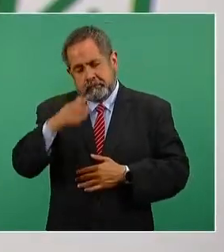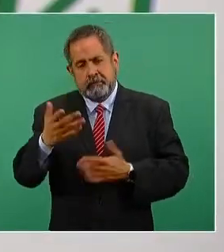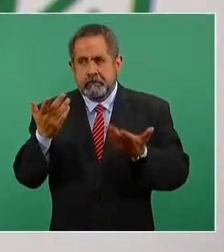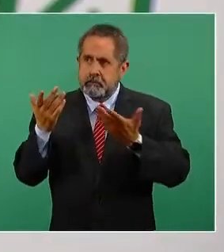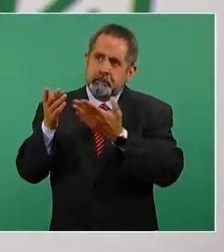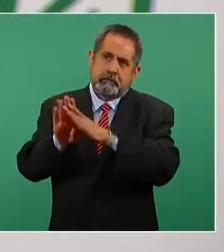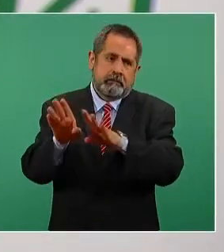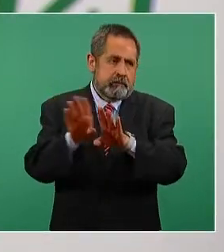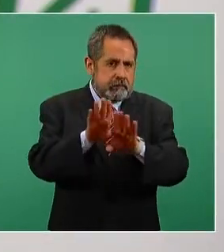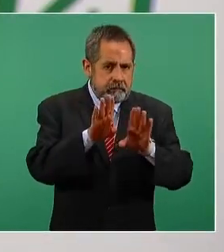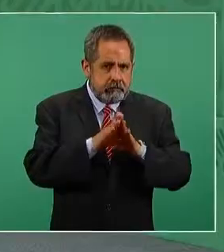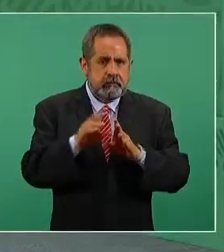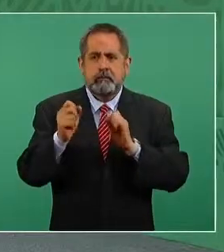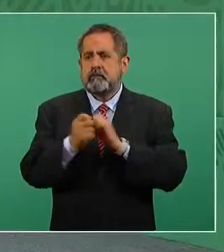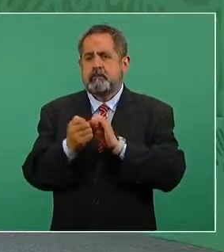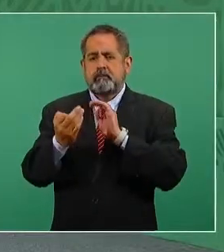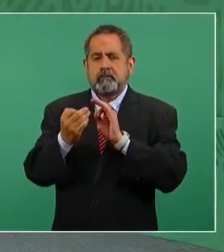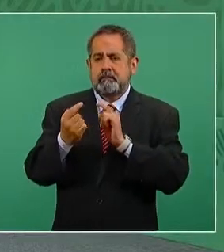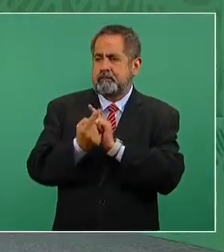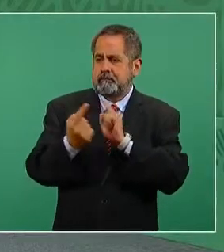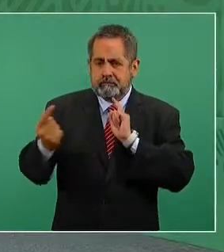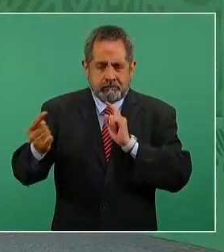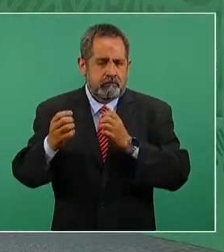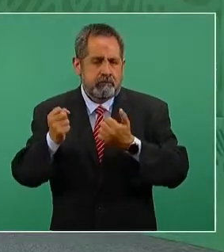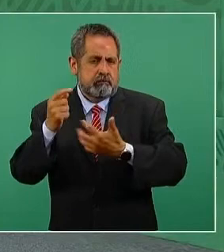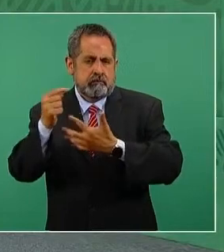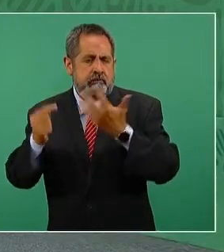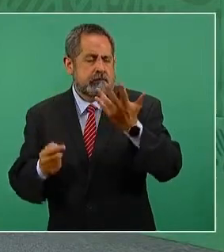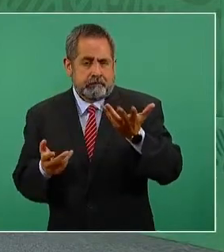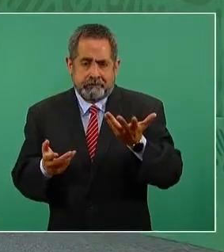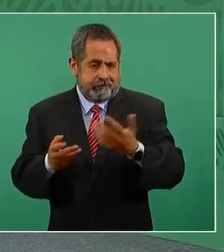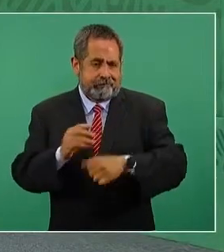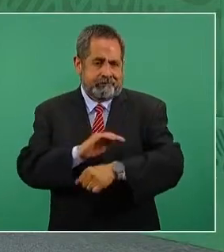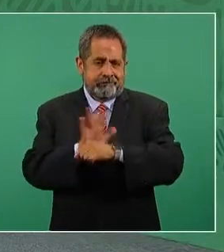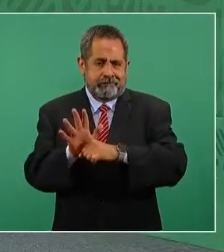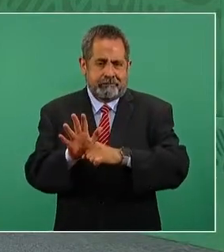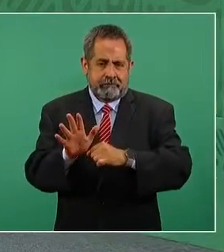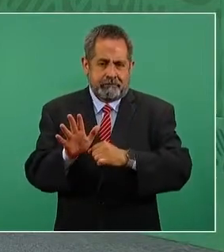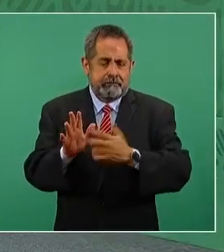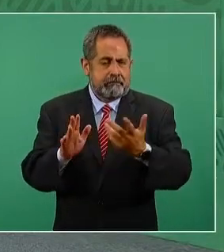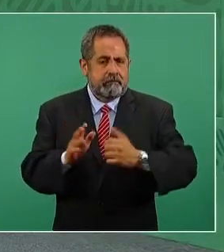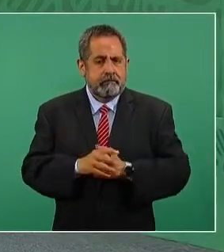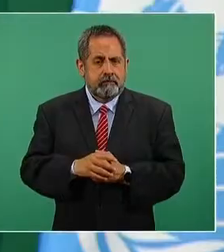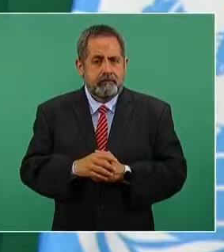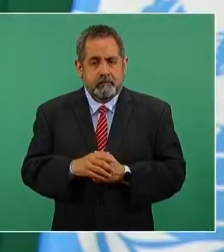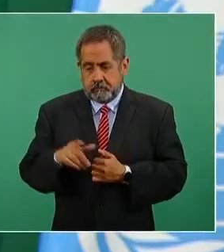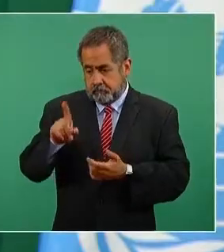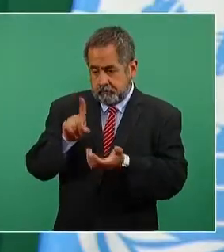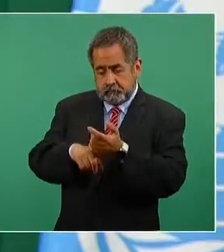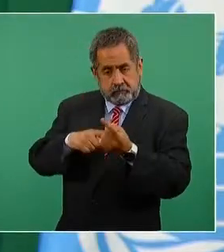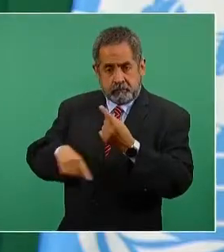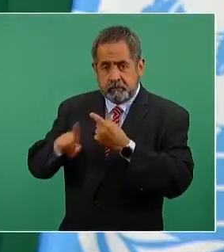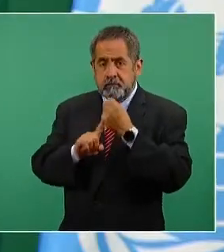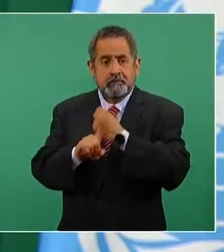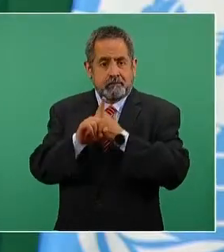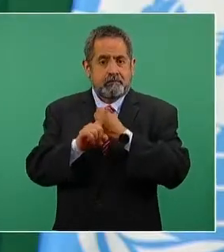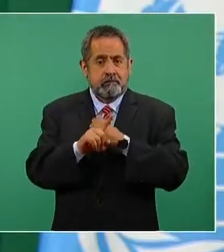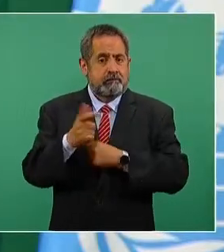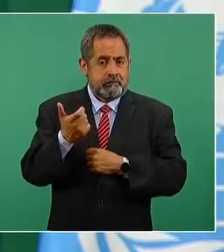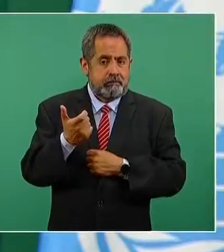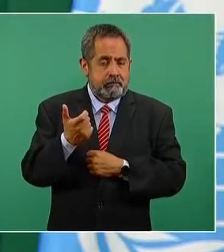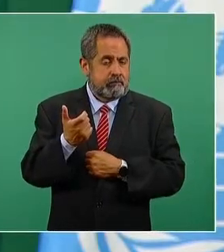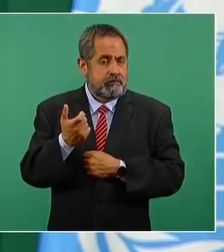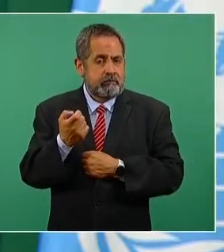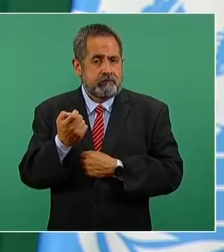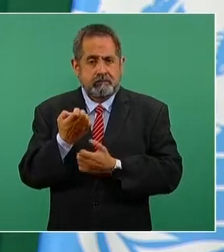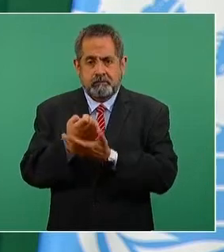con restricción de actividades no esenciales debido a la pandemia. Entonces, tienes un gran efecto económico y social. Y si no